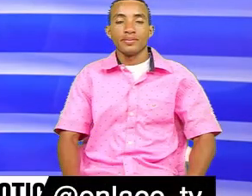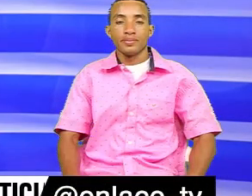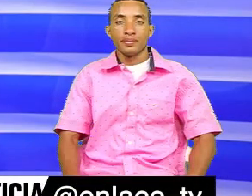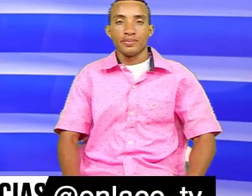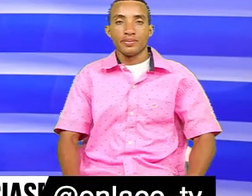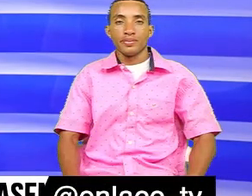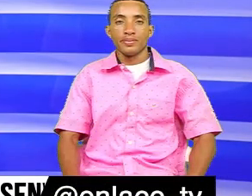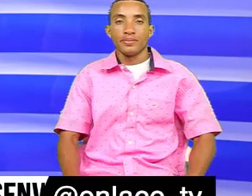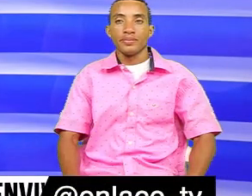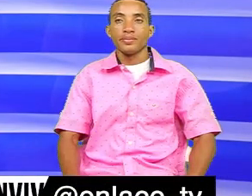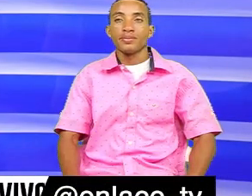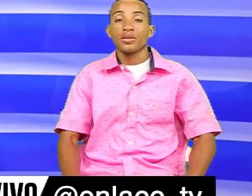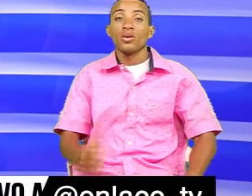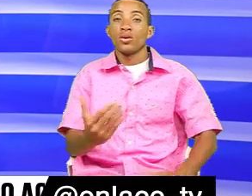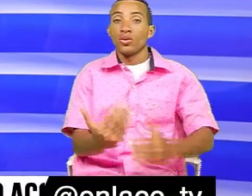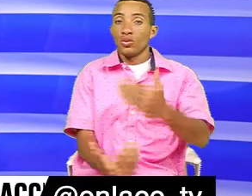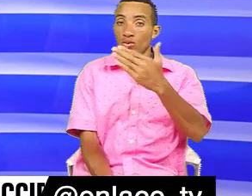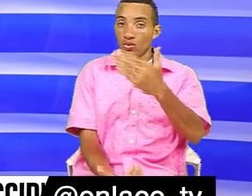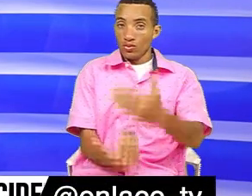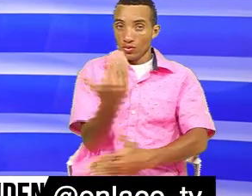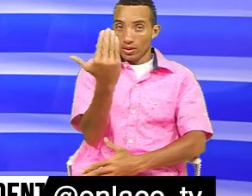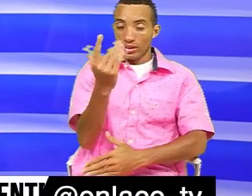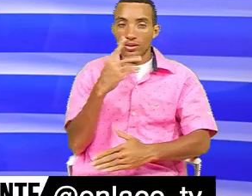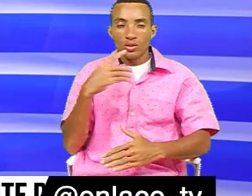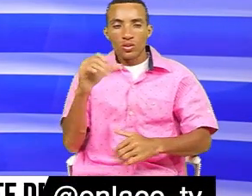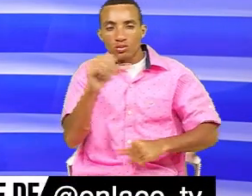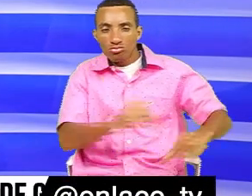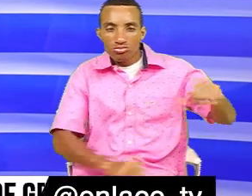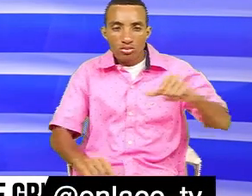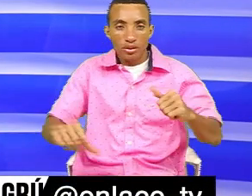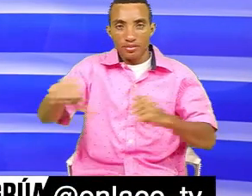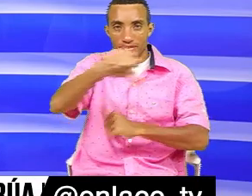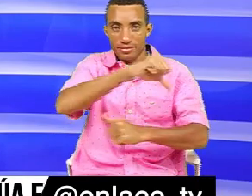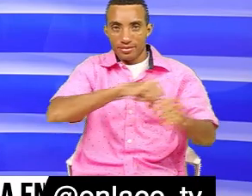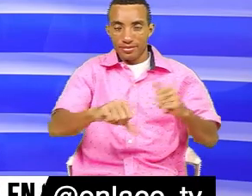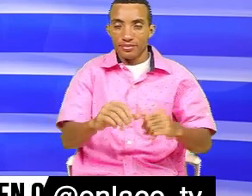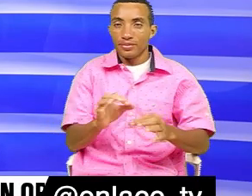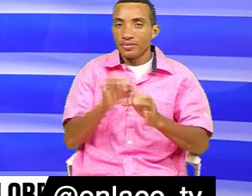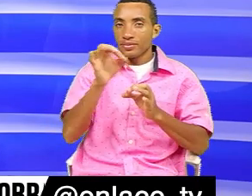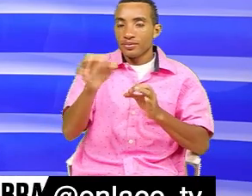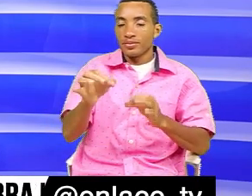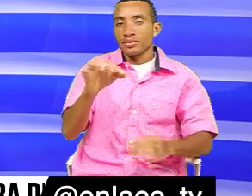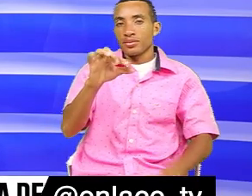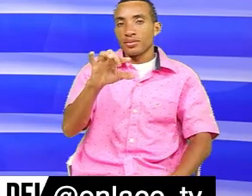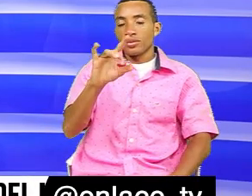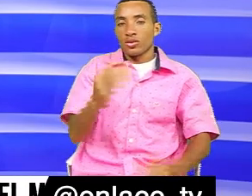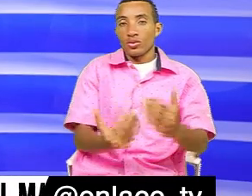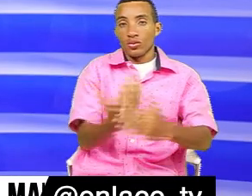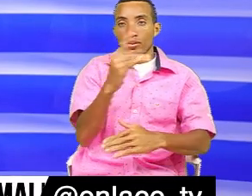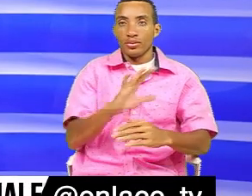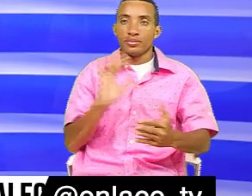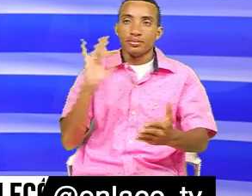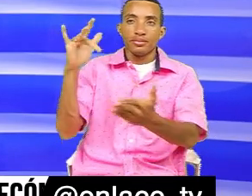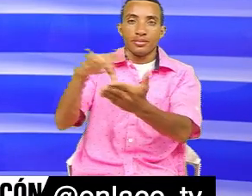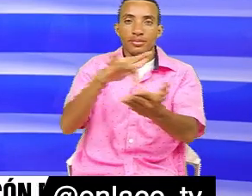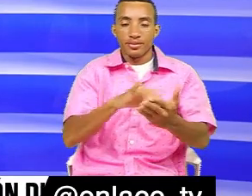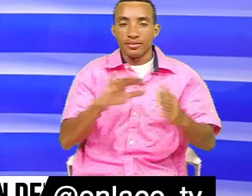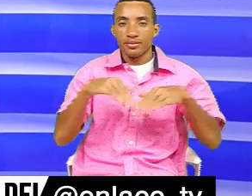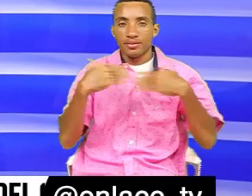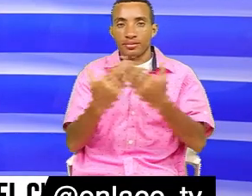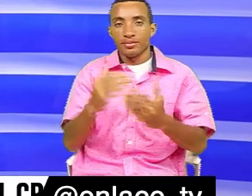Y el Liceo Nueva Generación realizó jornada de limpieza en el Parque de Pueblo Nuevo. La actividad contó con la presencia de docentes, alumnos